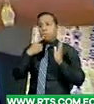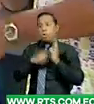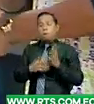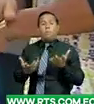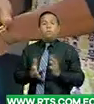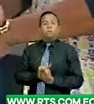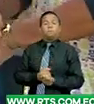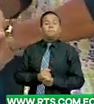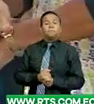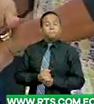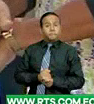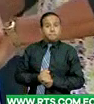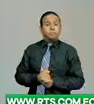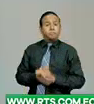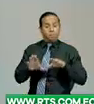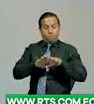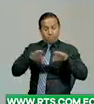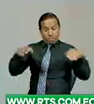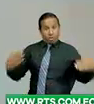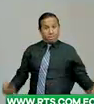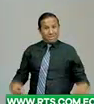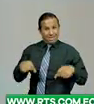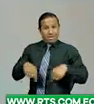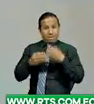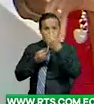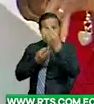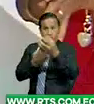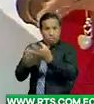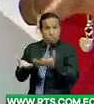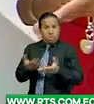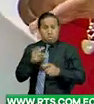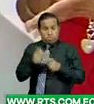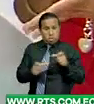de las mesas de información, personal especializado da las